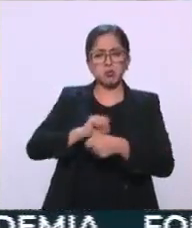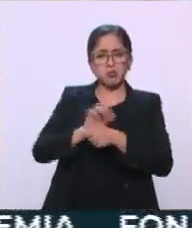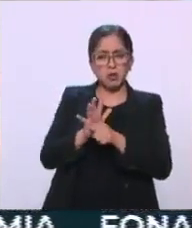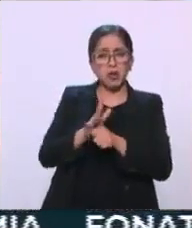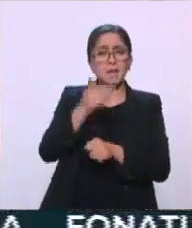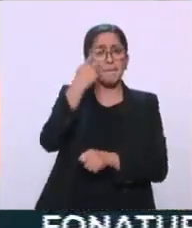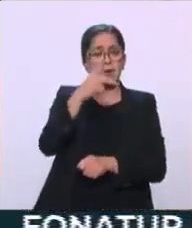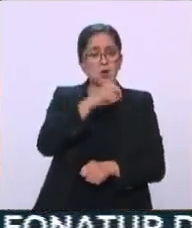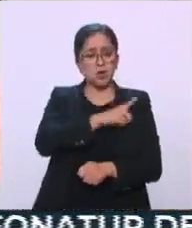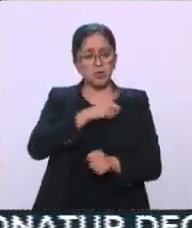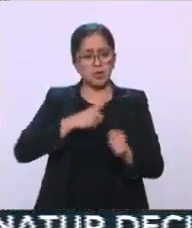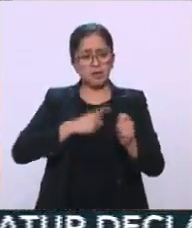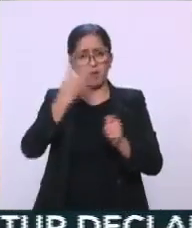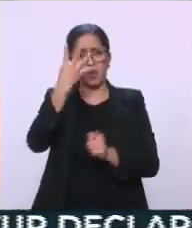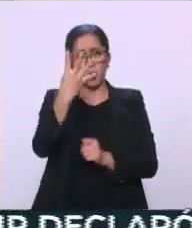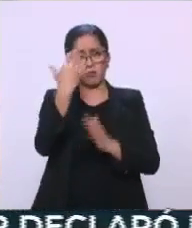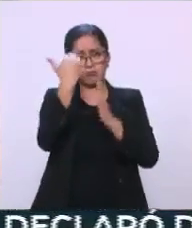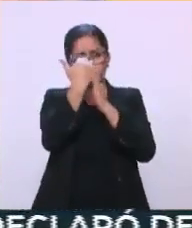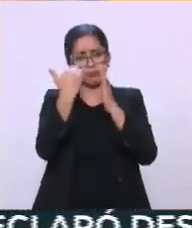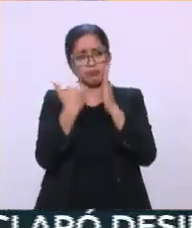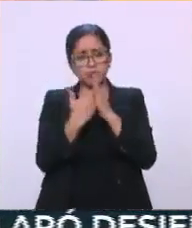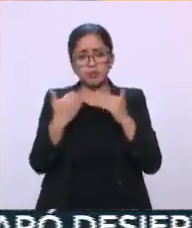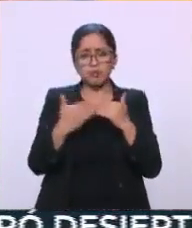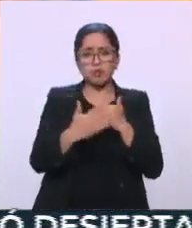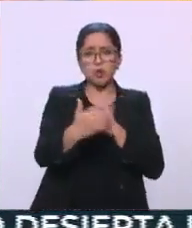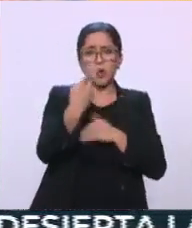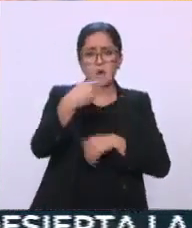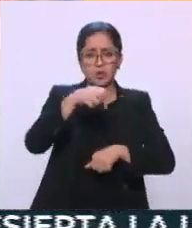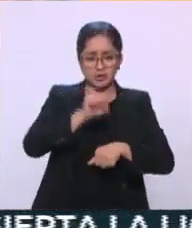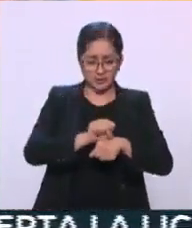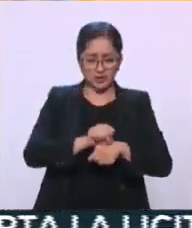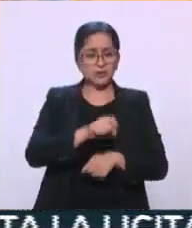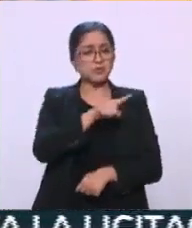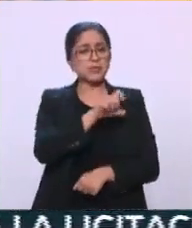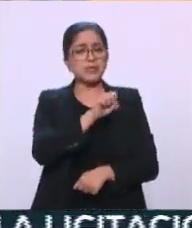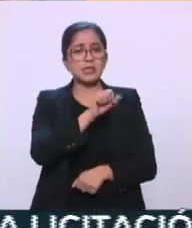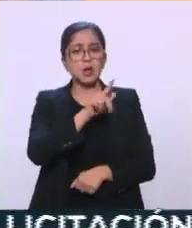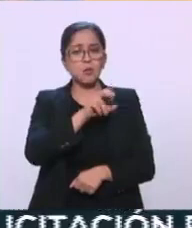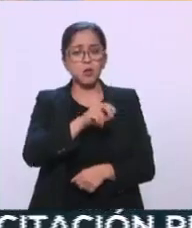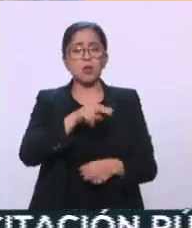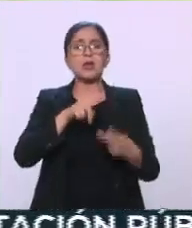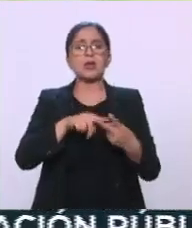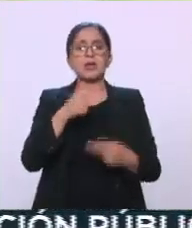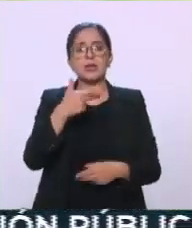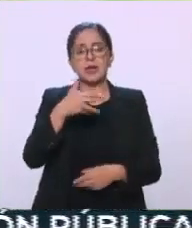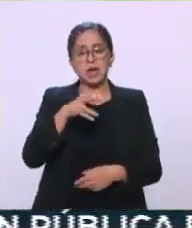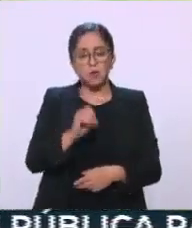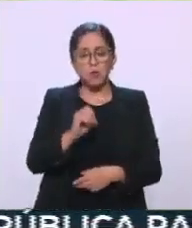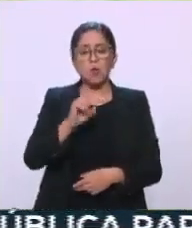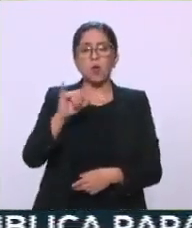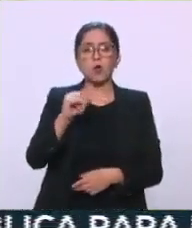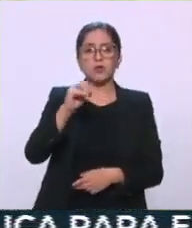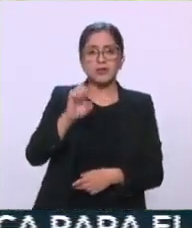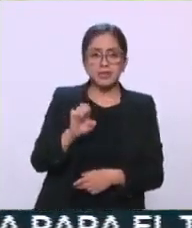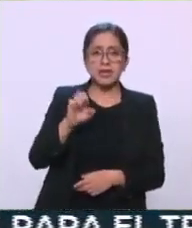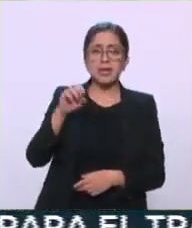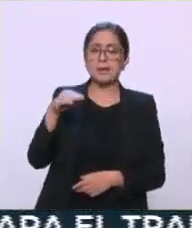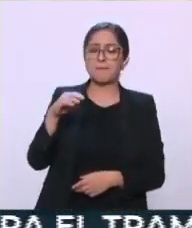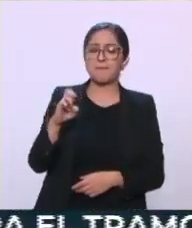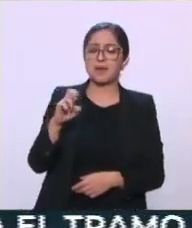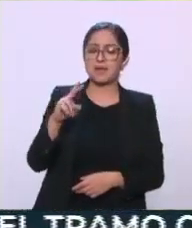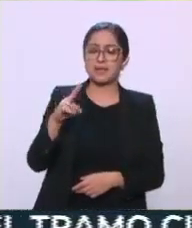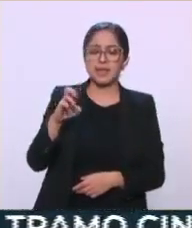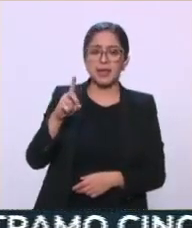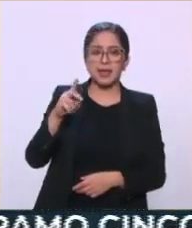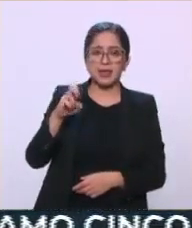recomendaciones. Cheque usted nomás, en 8 semanas. Salomón Chertorivsky, Guillermo Soberón, Julio Frenk, José Ángel Córdoba, Mercedes